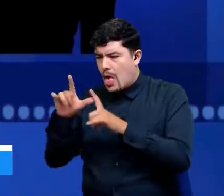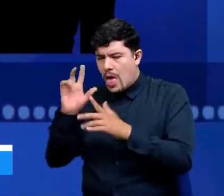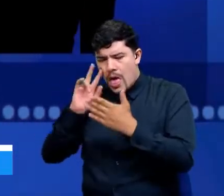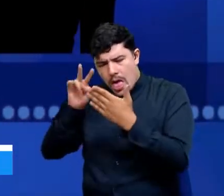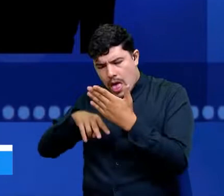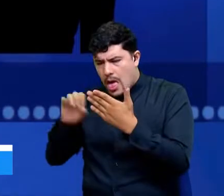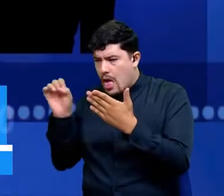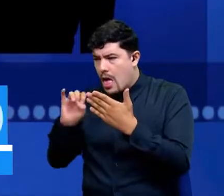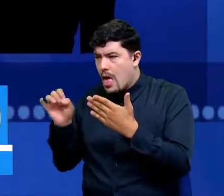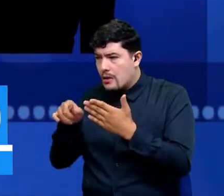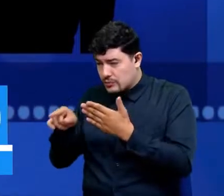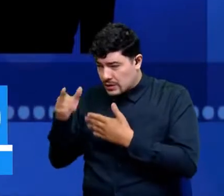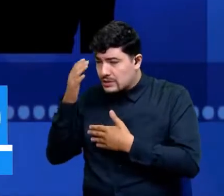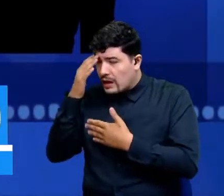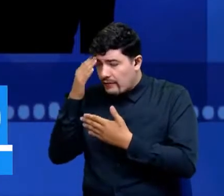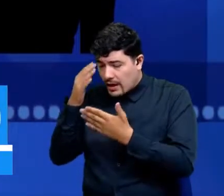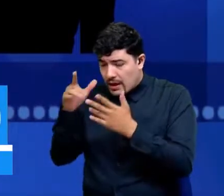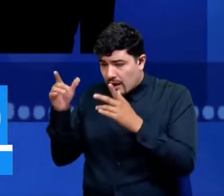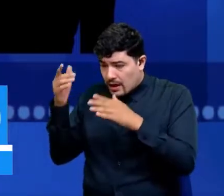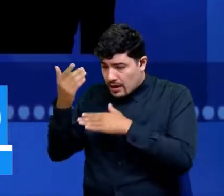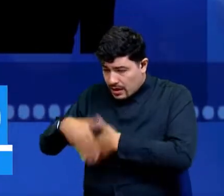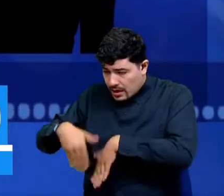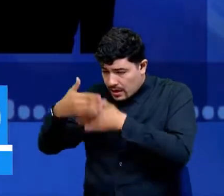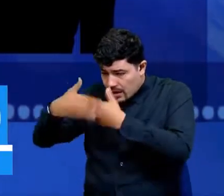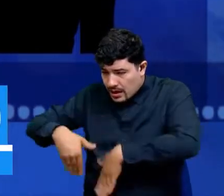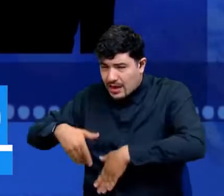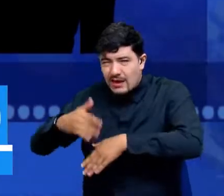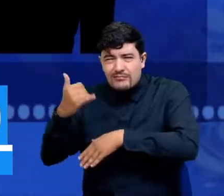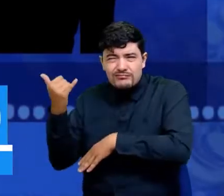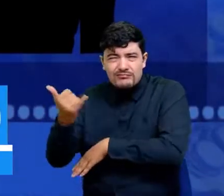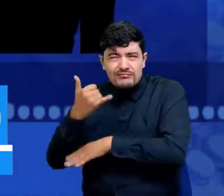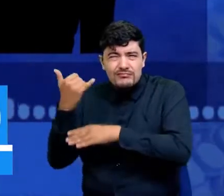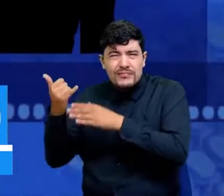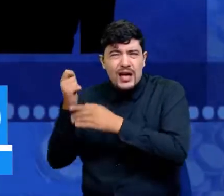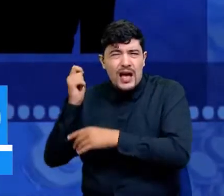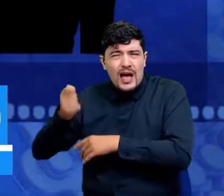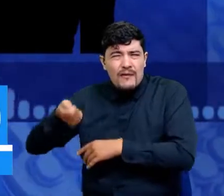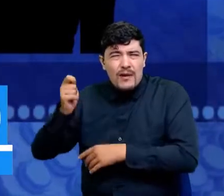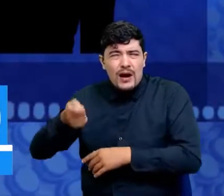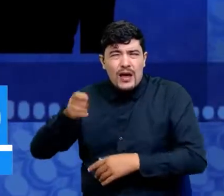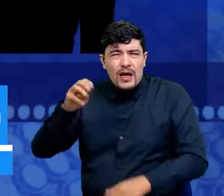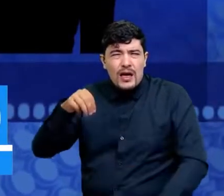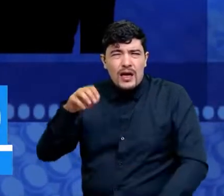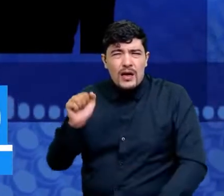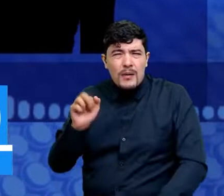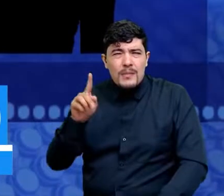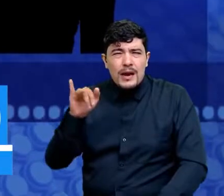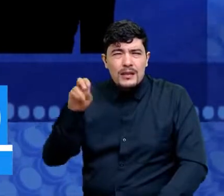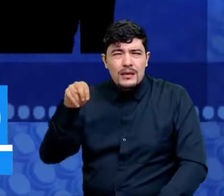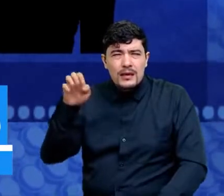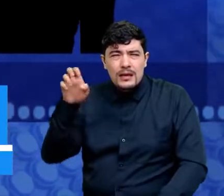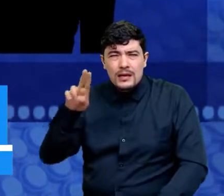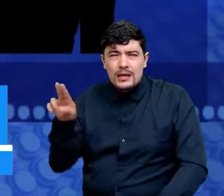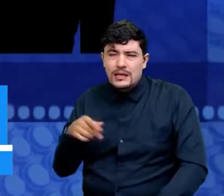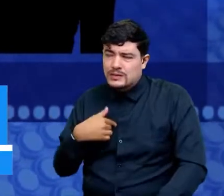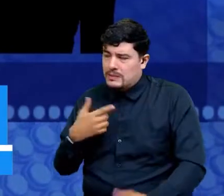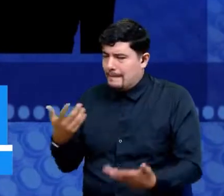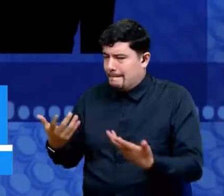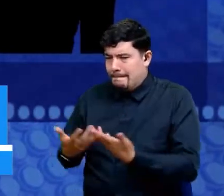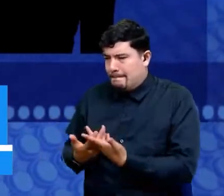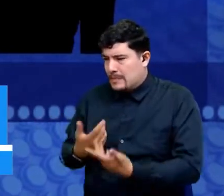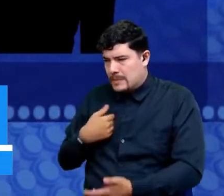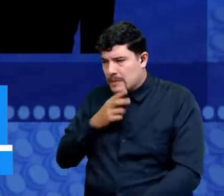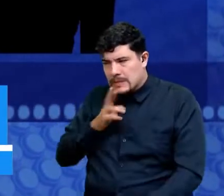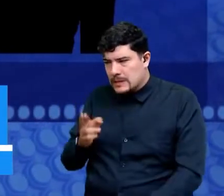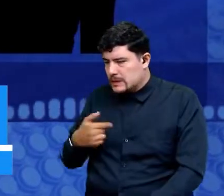Barranca y que si sabía la dirección de algo de abogados Martínez, de comisionistas Martínez, y yo le dije no, pues la verdad no sé nada.